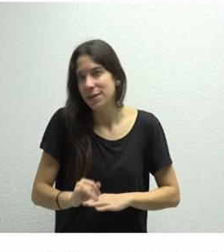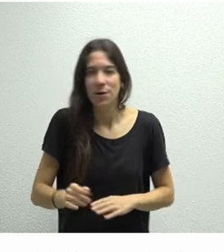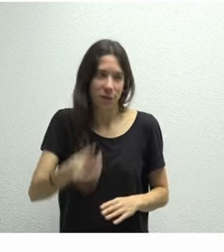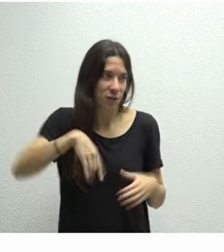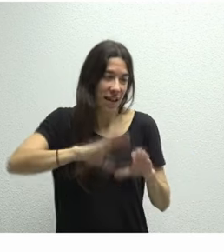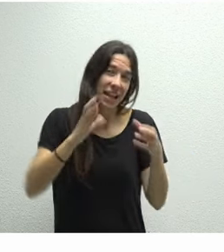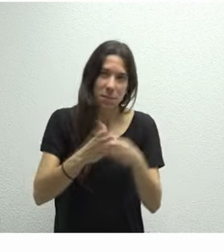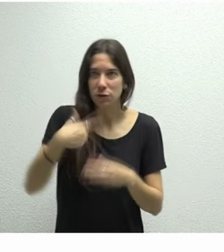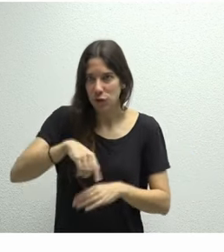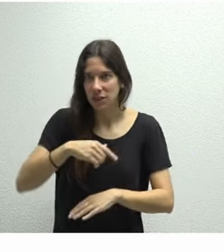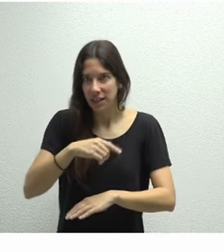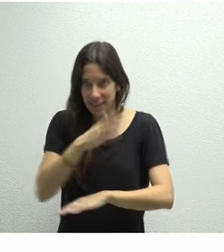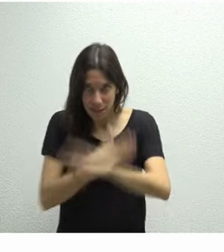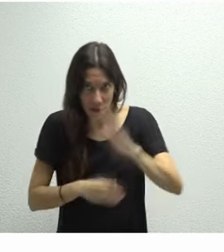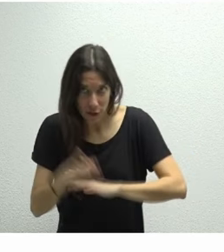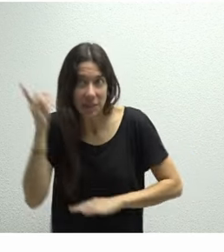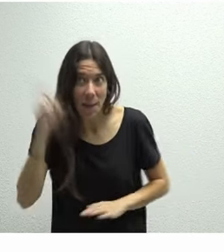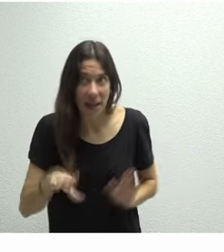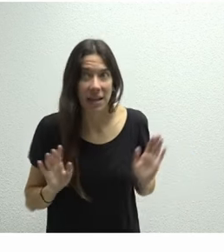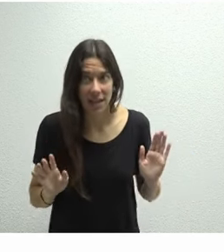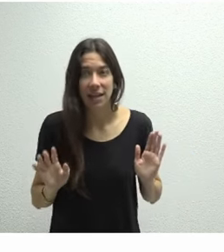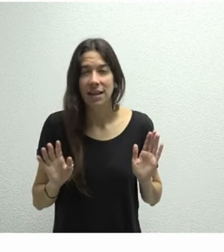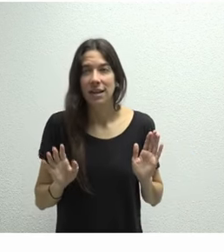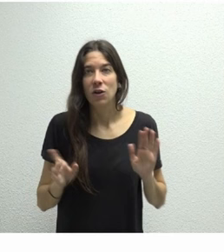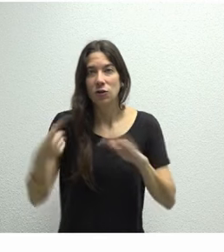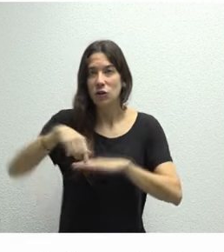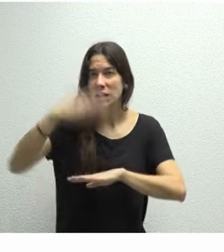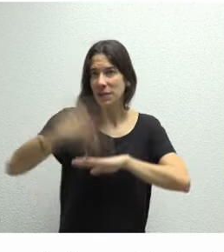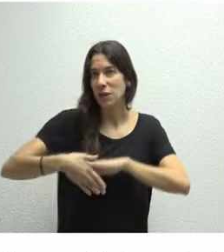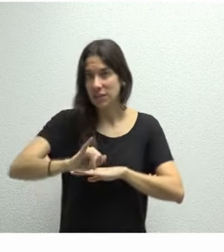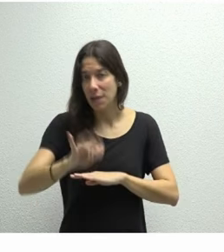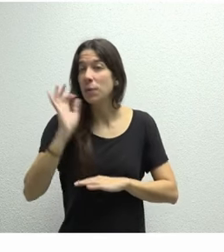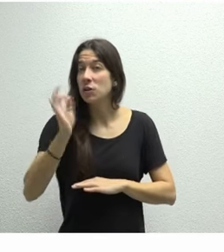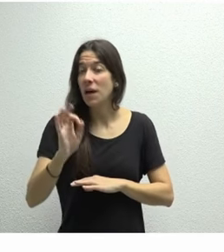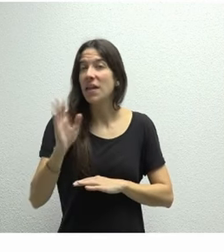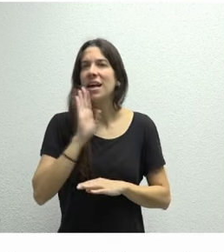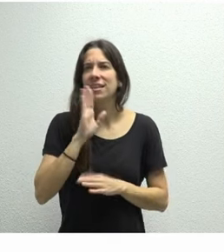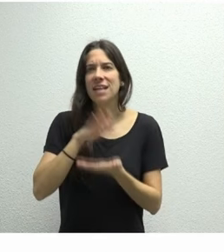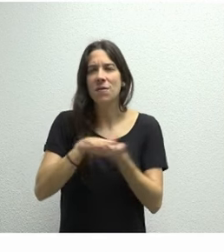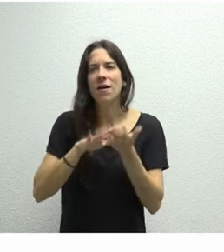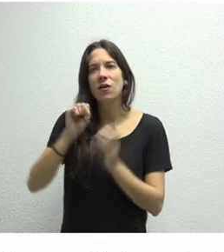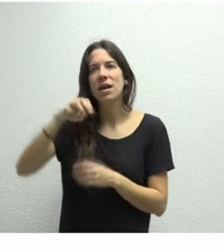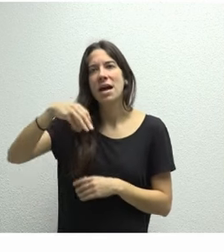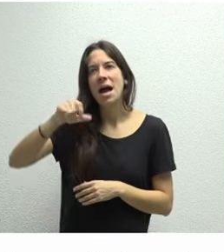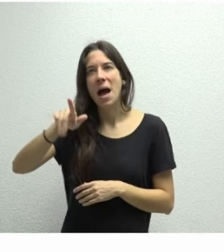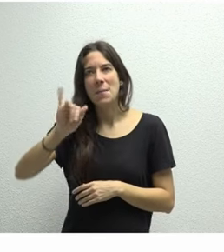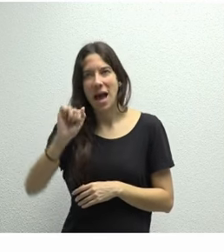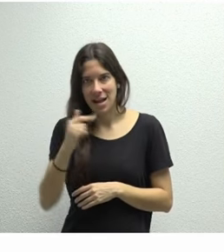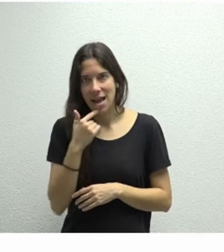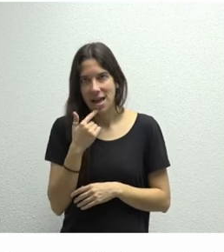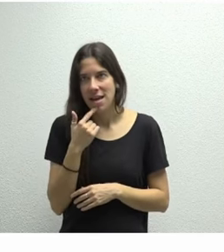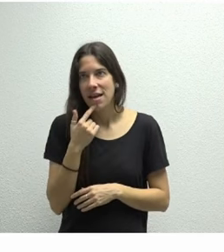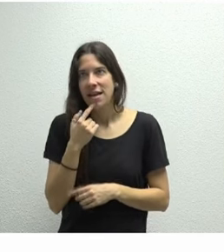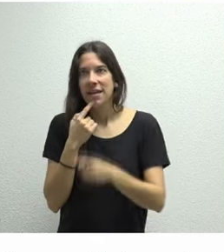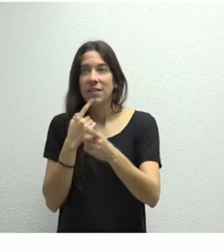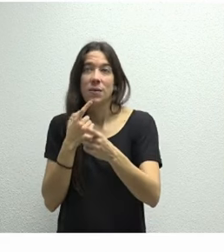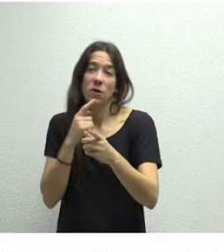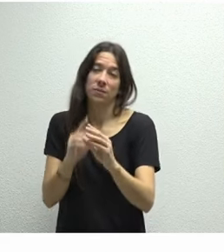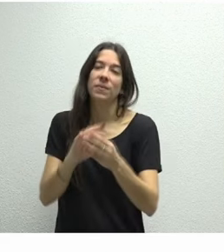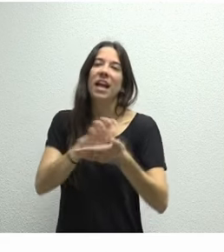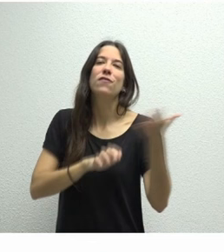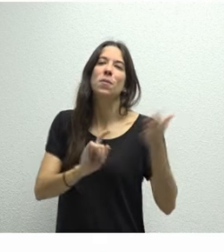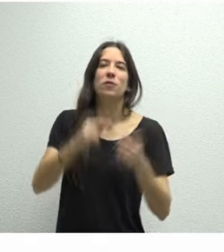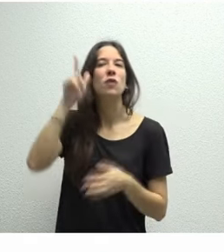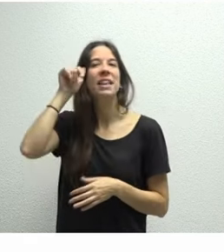pero lo cierto es se lo comentaba amia no que en ese t no eh Bueno tú dices que es una tesis No